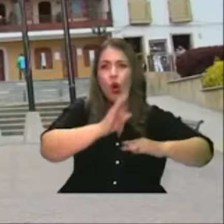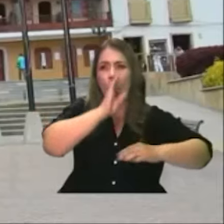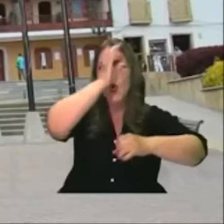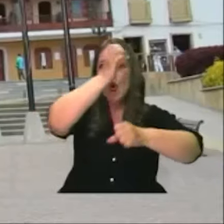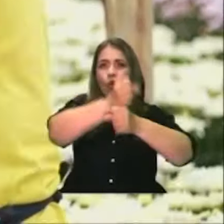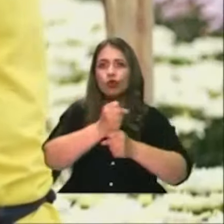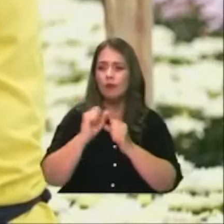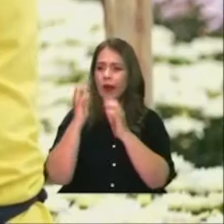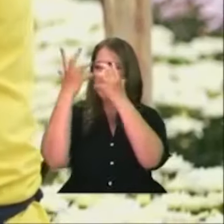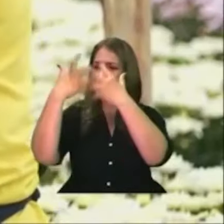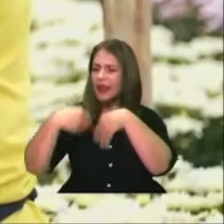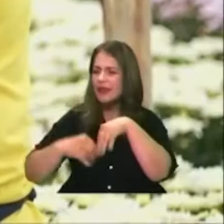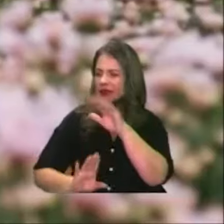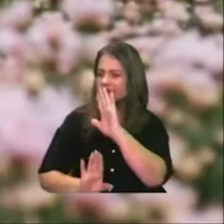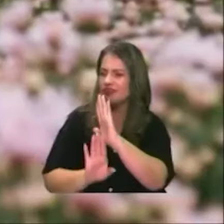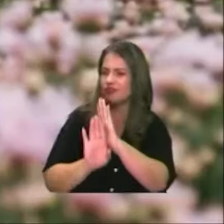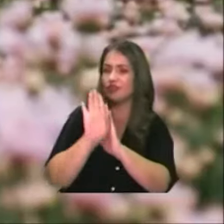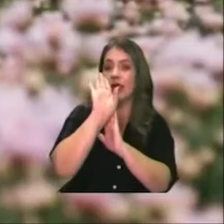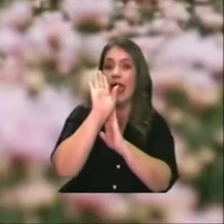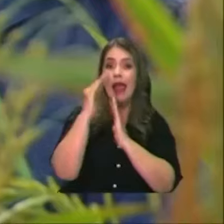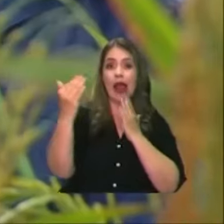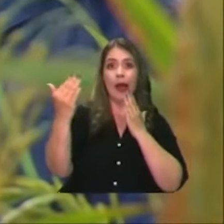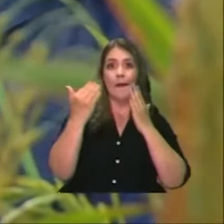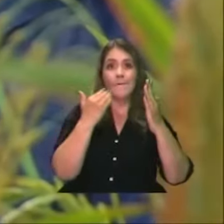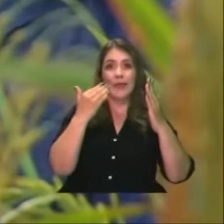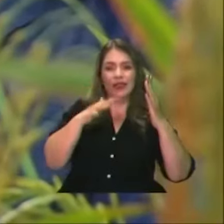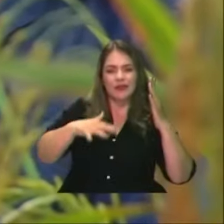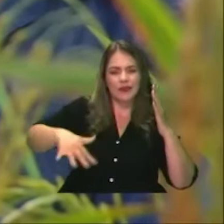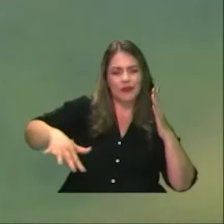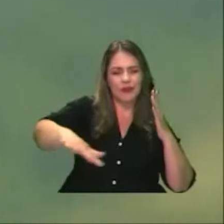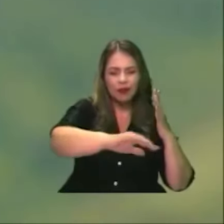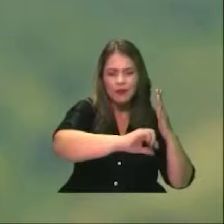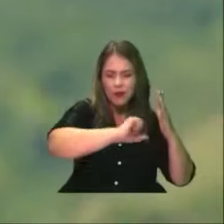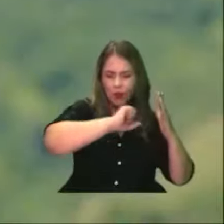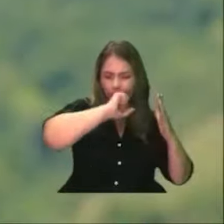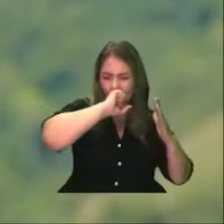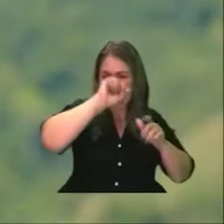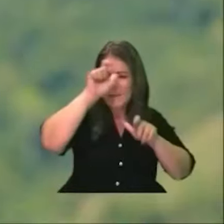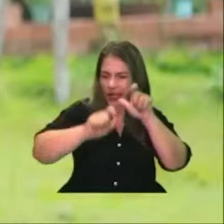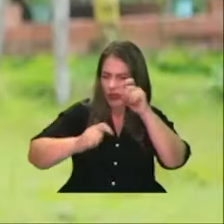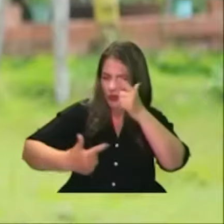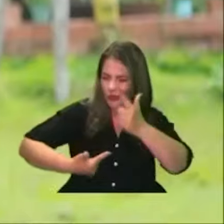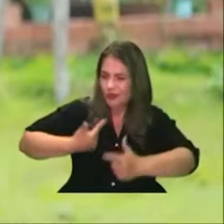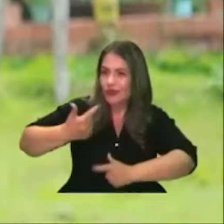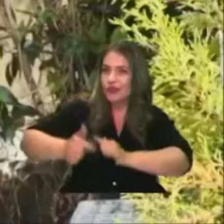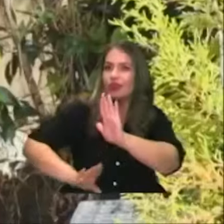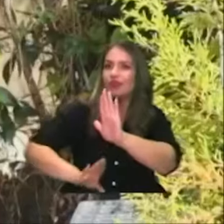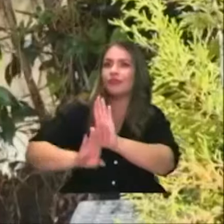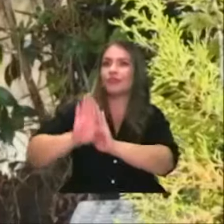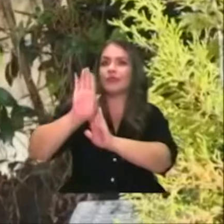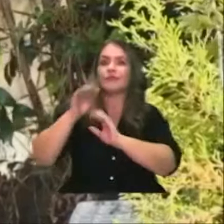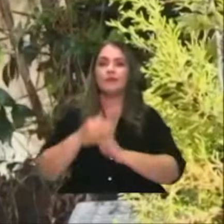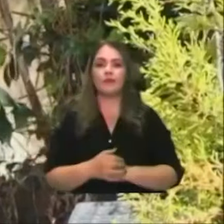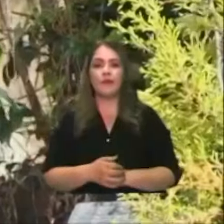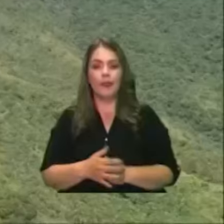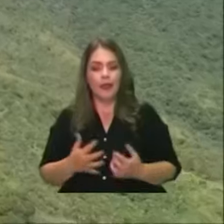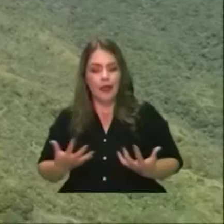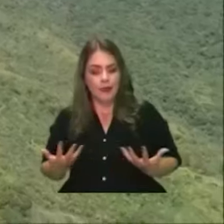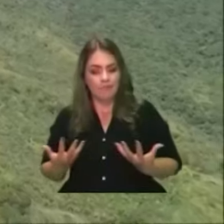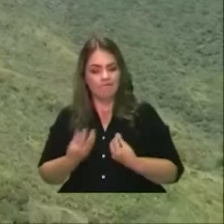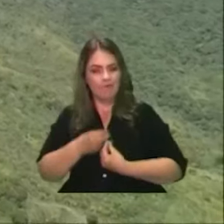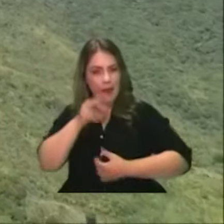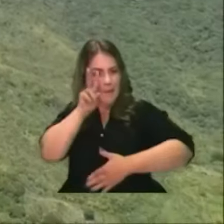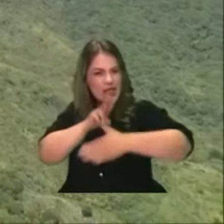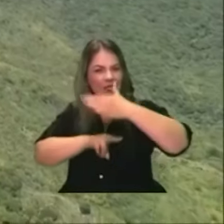tradición. Empresas prósperas, campesinos guardianes de la tradición montañera y de gente pujante.